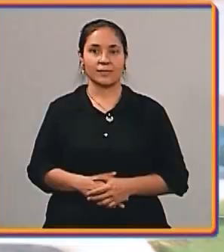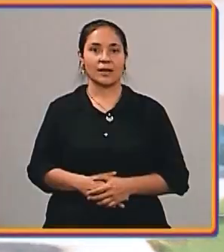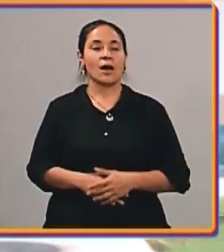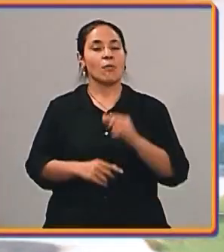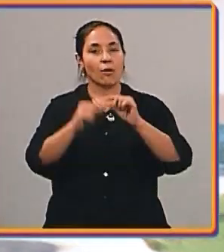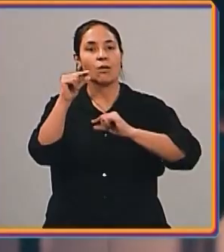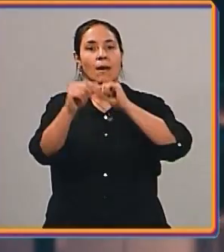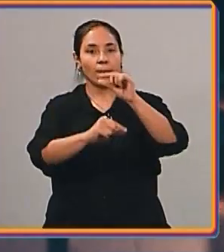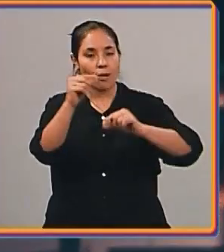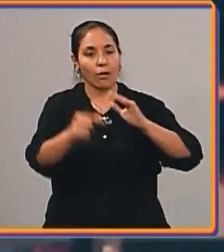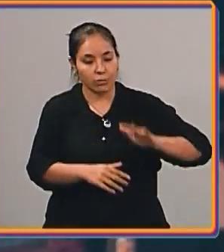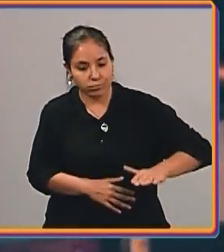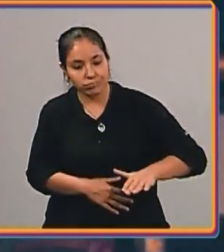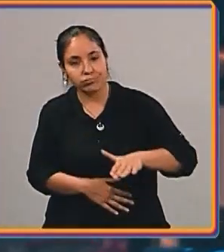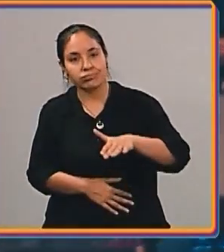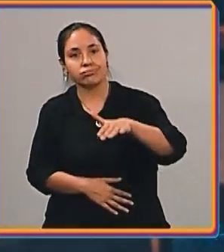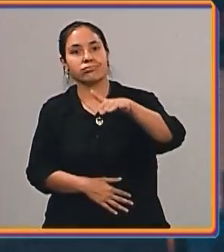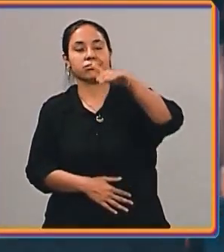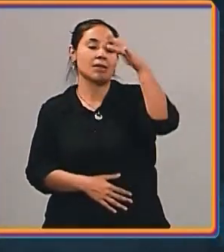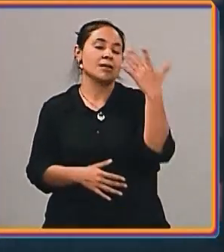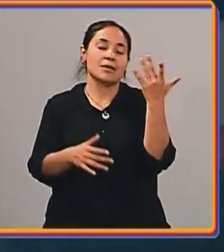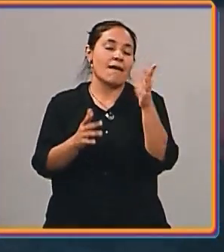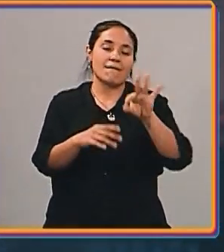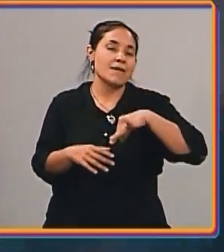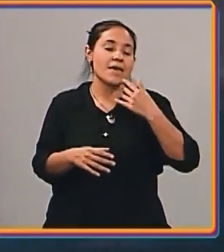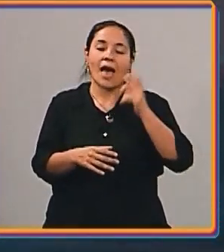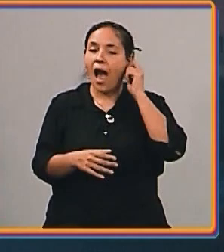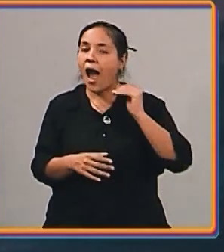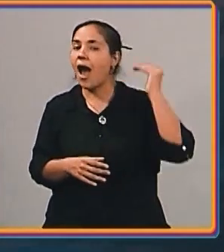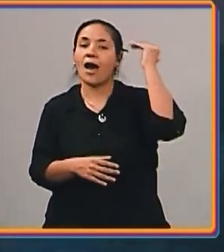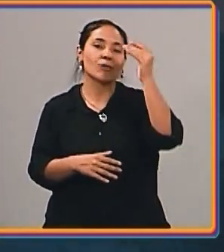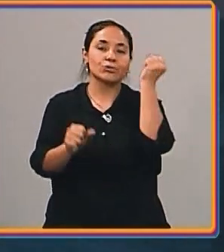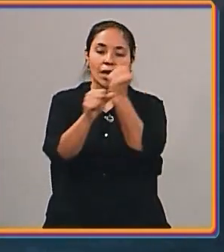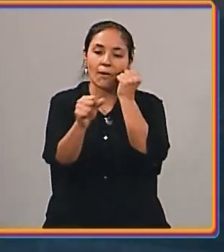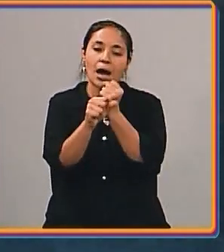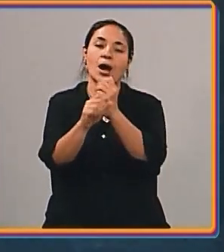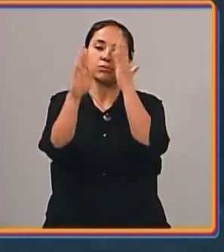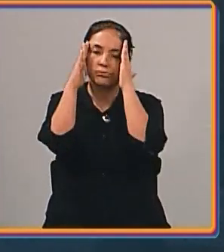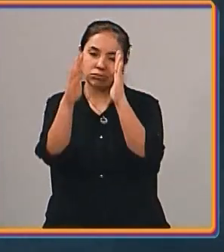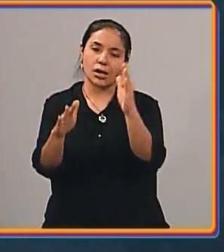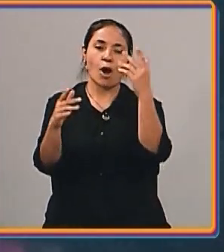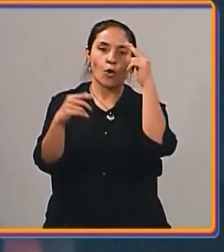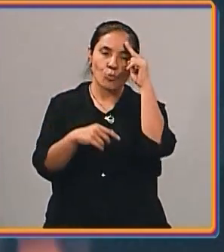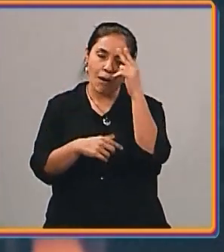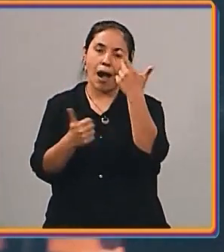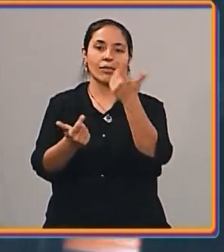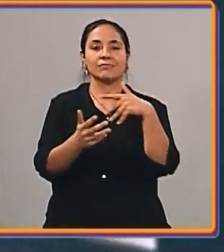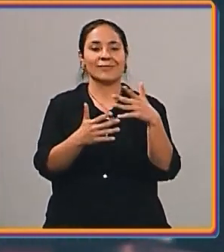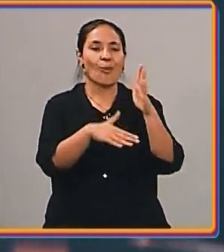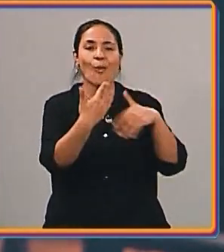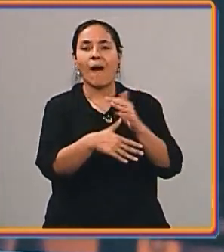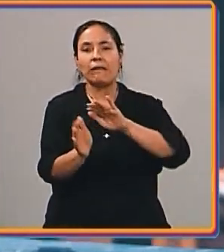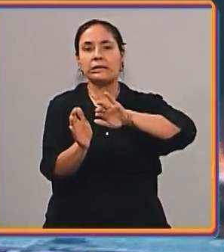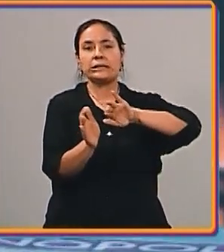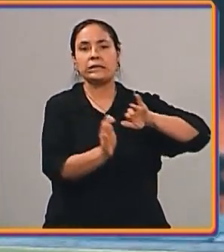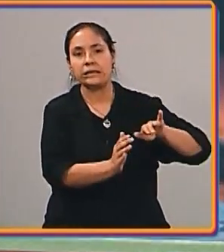A medida que crecemos, las actividades y responsabilidades de la vida adulta nos van quitando tiempo que le podríamos dedicar a